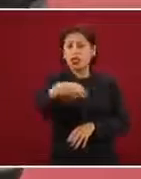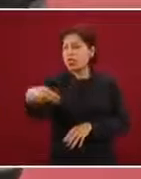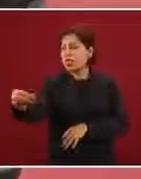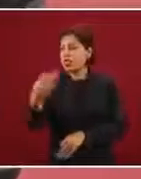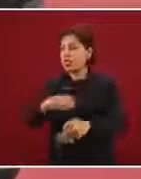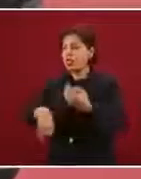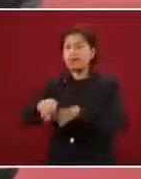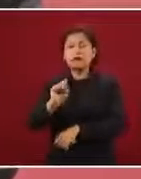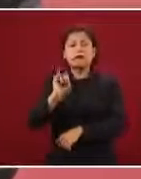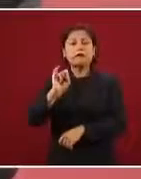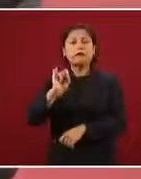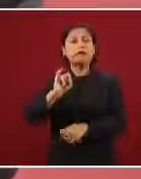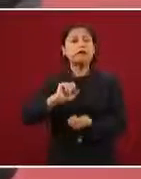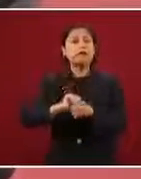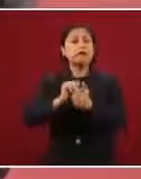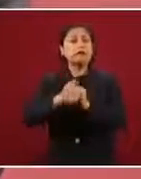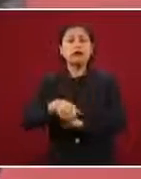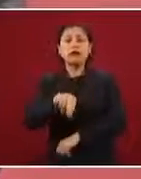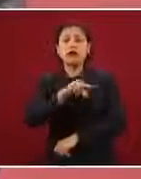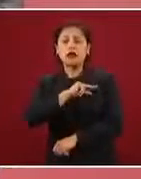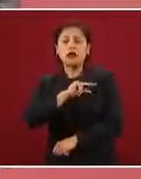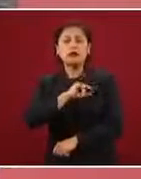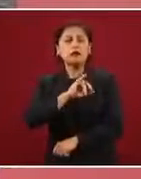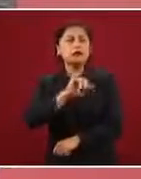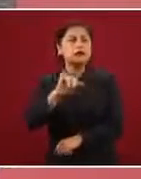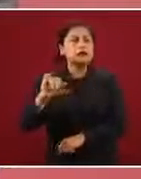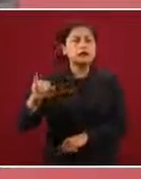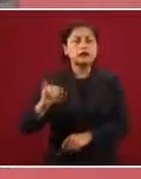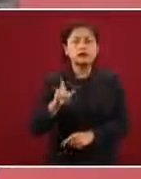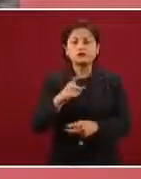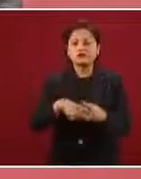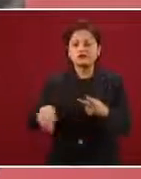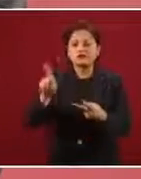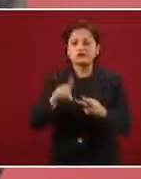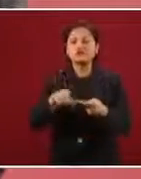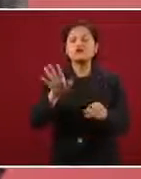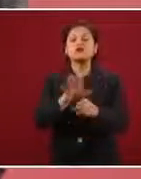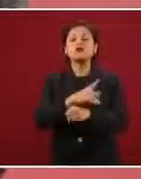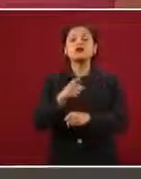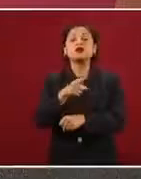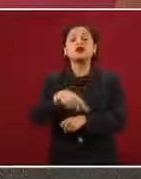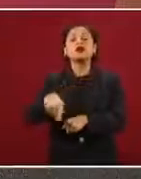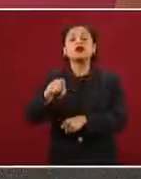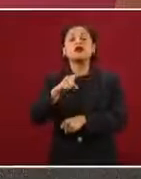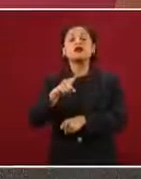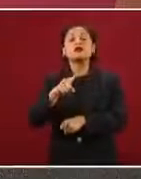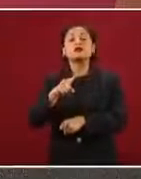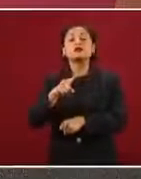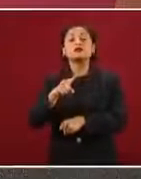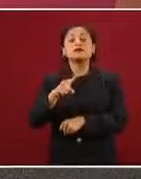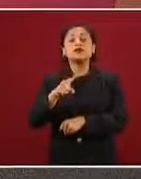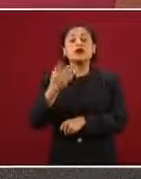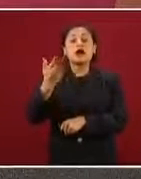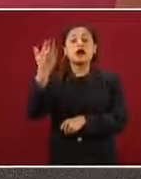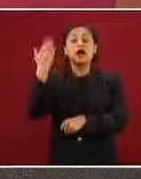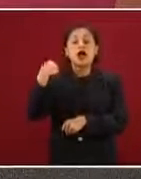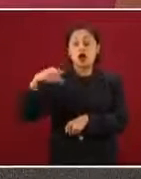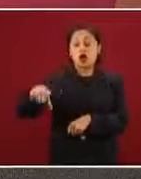todo y de que el Estado debía de desaparecer,